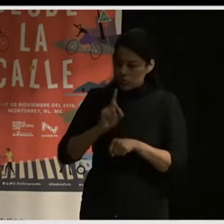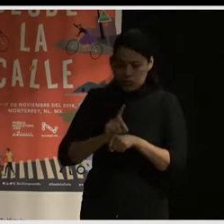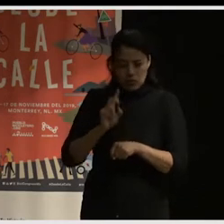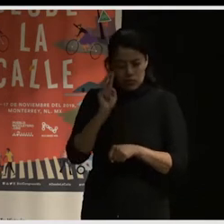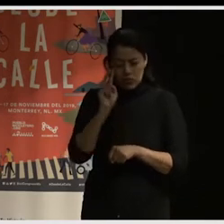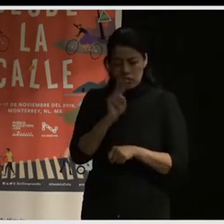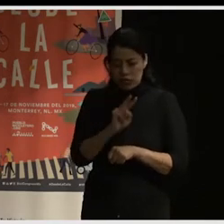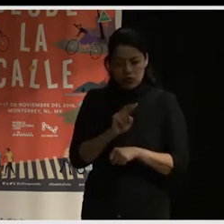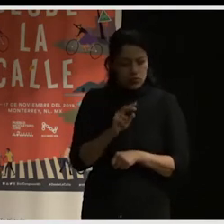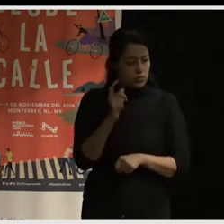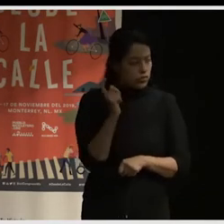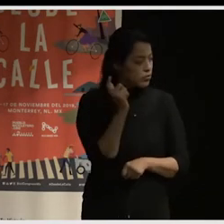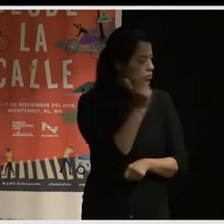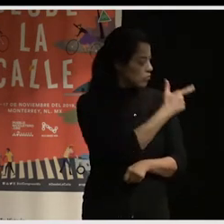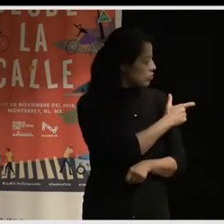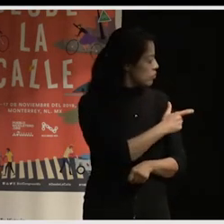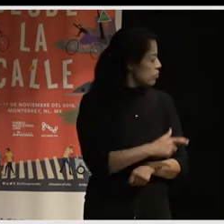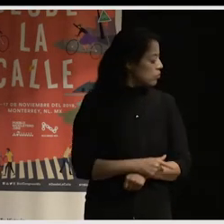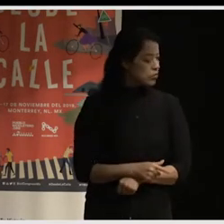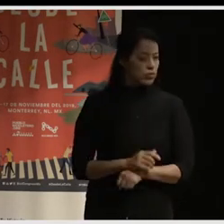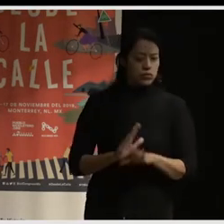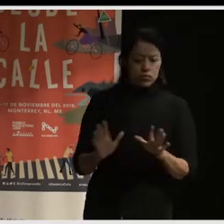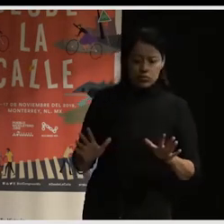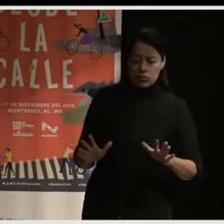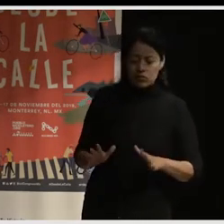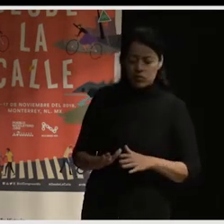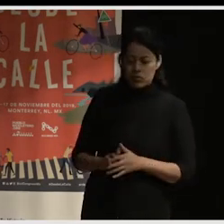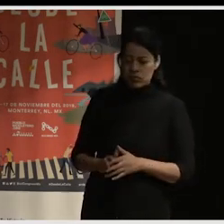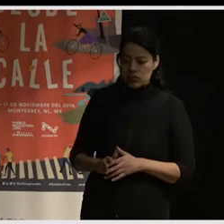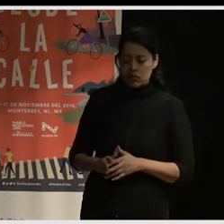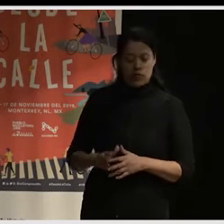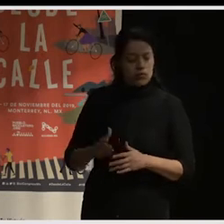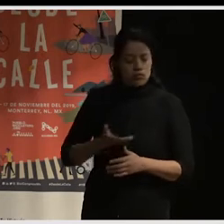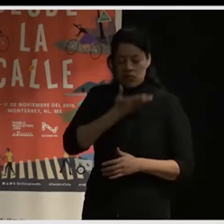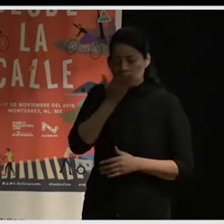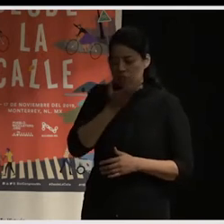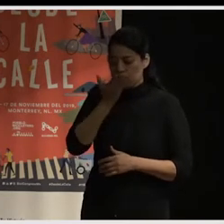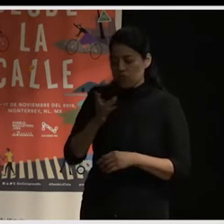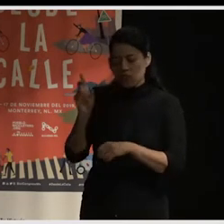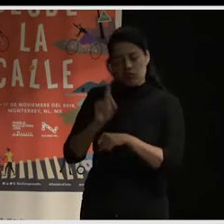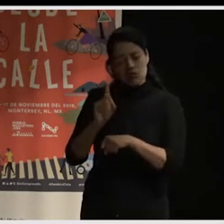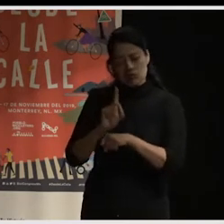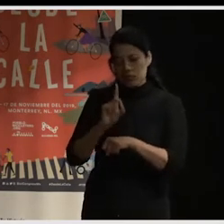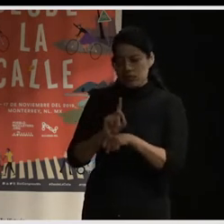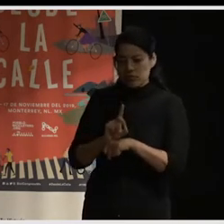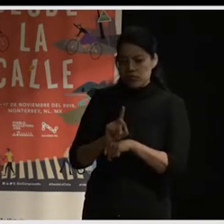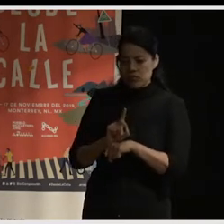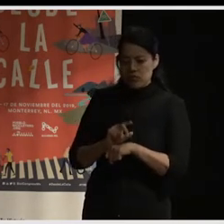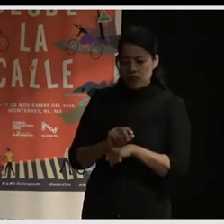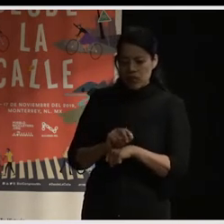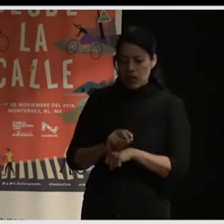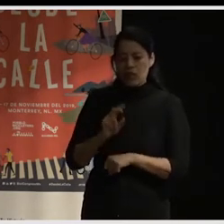de imágenes que ya no son nada ajenas a nuestro día a día y hablamos de las